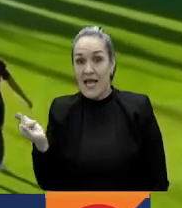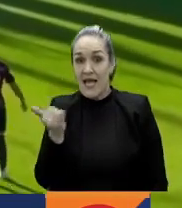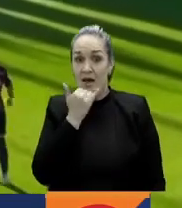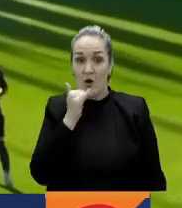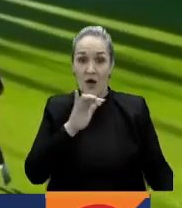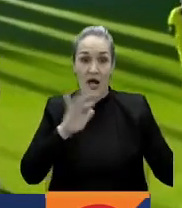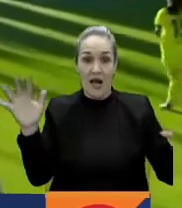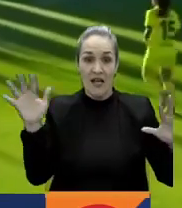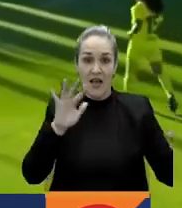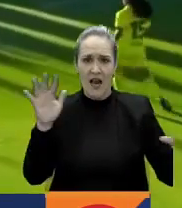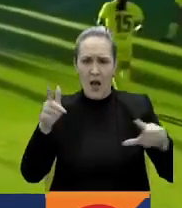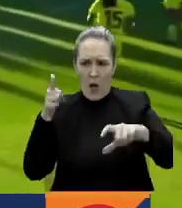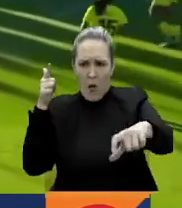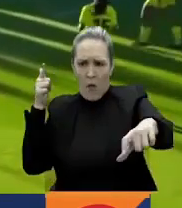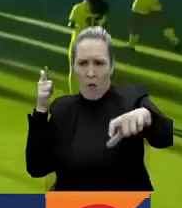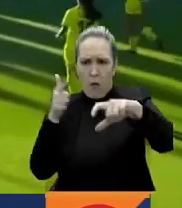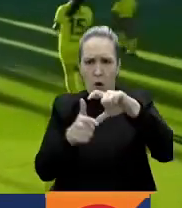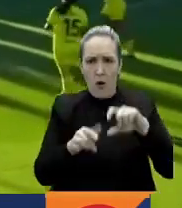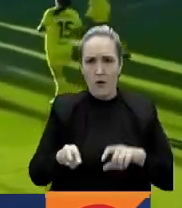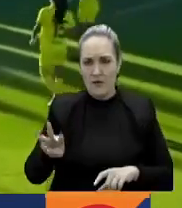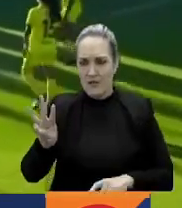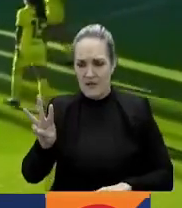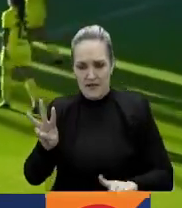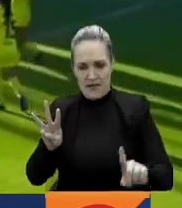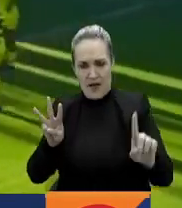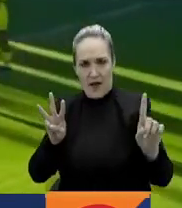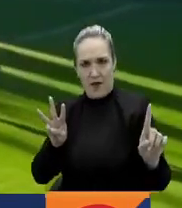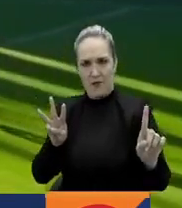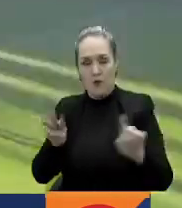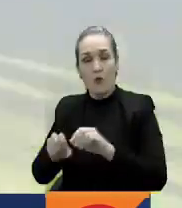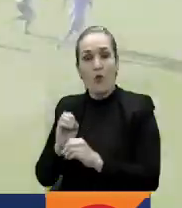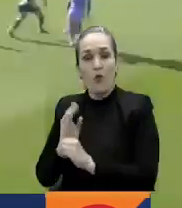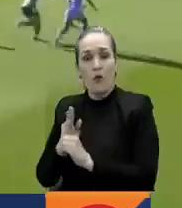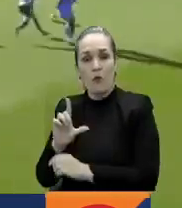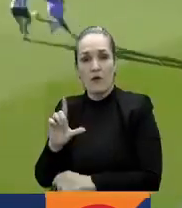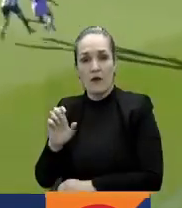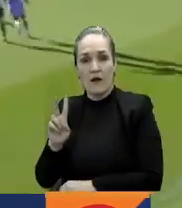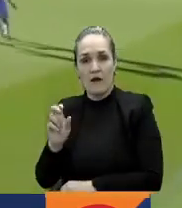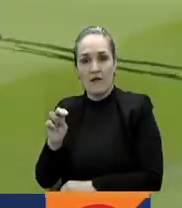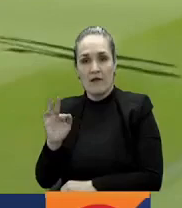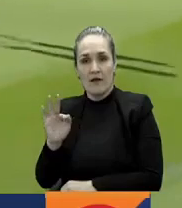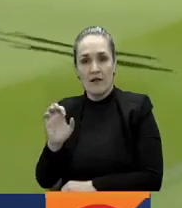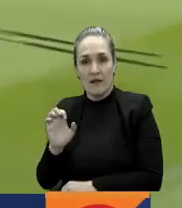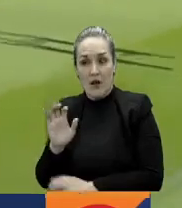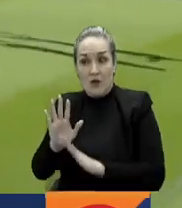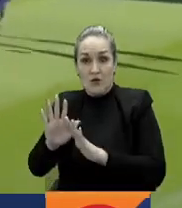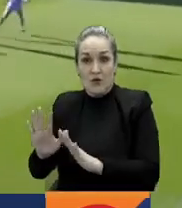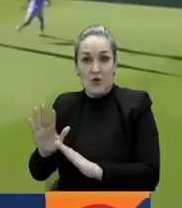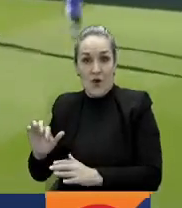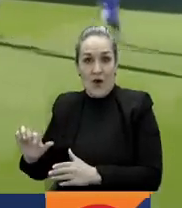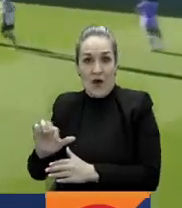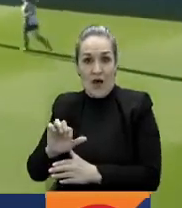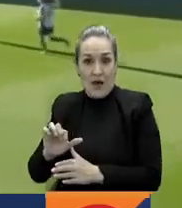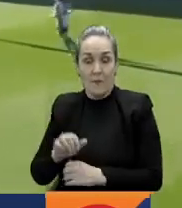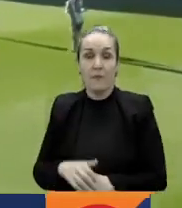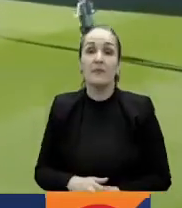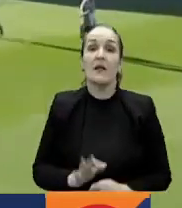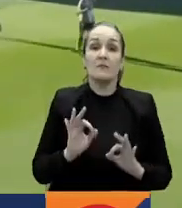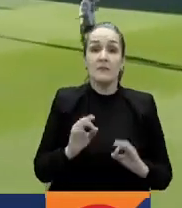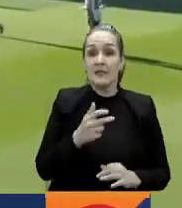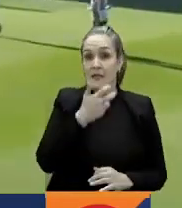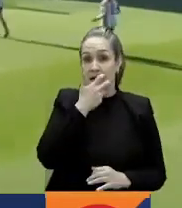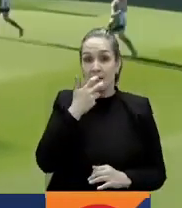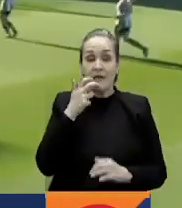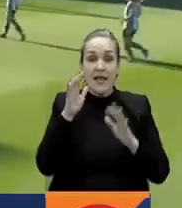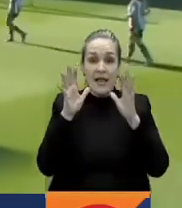Carbonell, puso el 3-1 de la victoria del Levante sobre Villarreal en la Liga F. Liga en la que Linda Caicedo fue suplente con el Real Madrid.